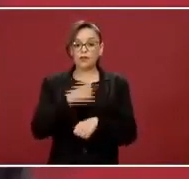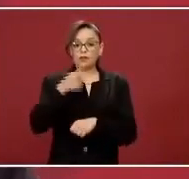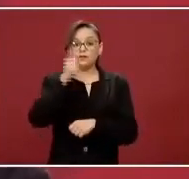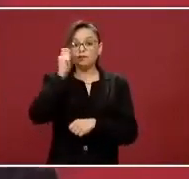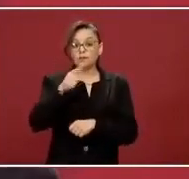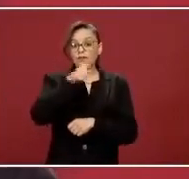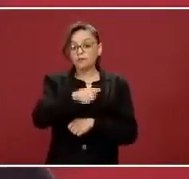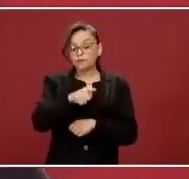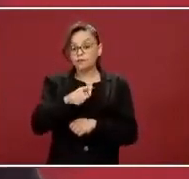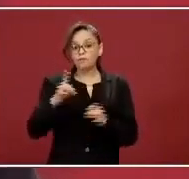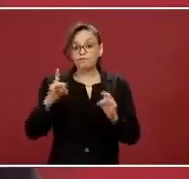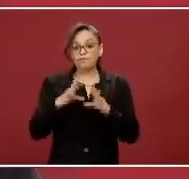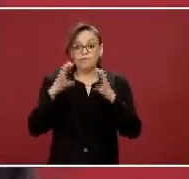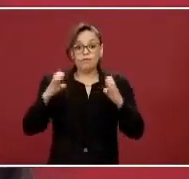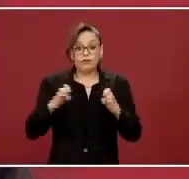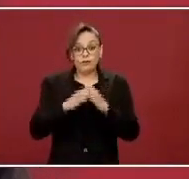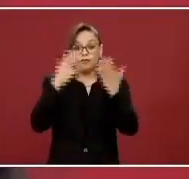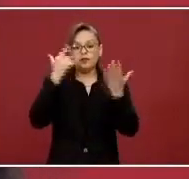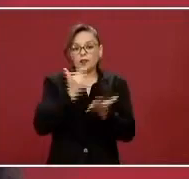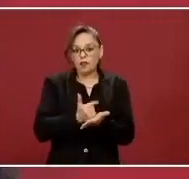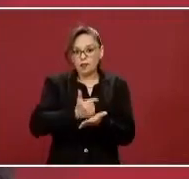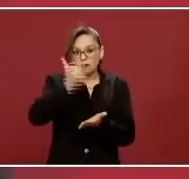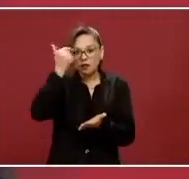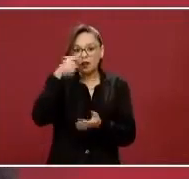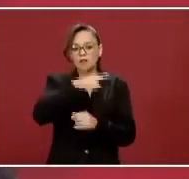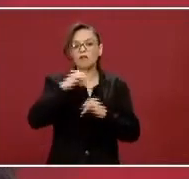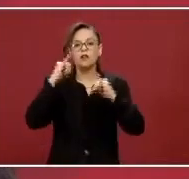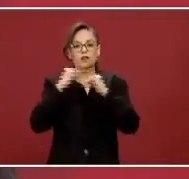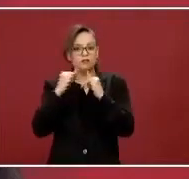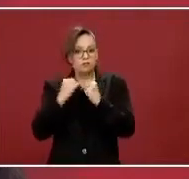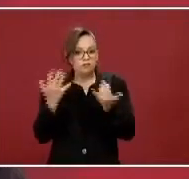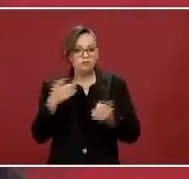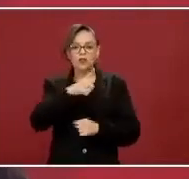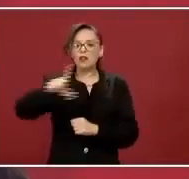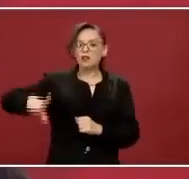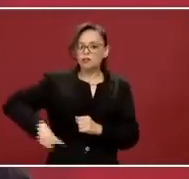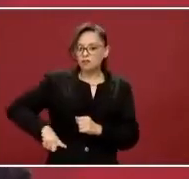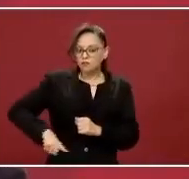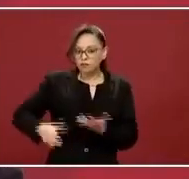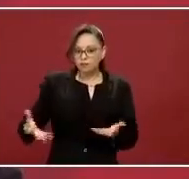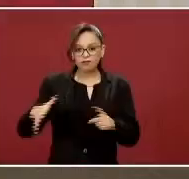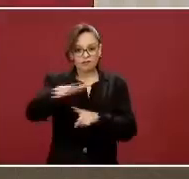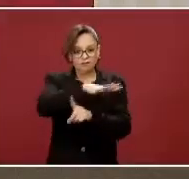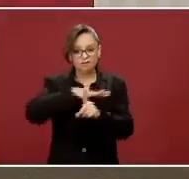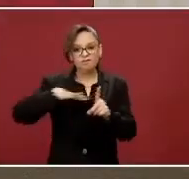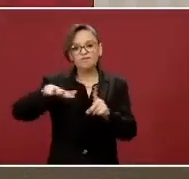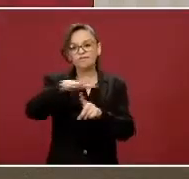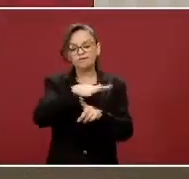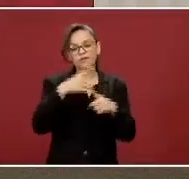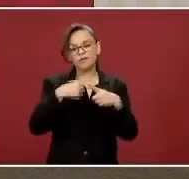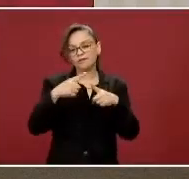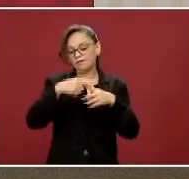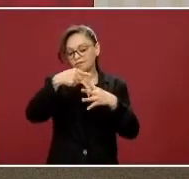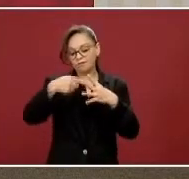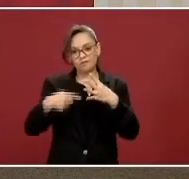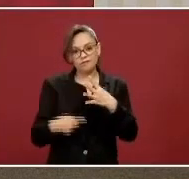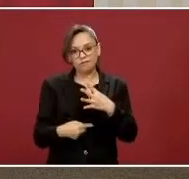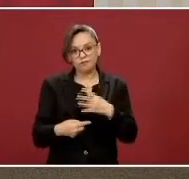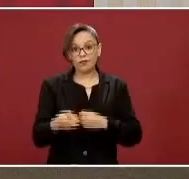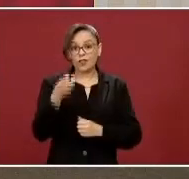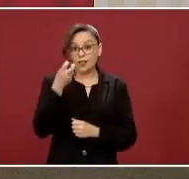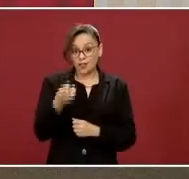las instituciones, las dependencias de gobierno, las organizaciones sociales, etcétera. Y estas serán